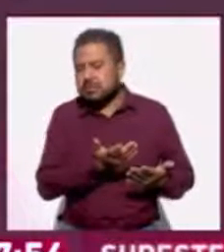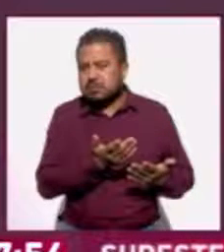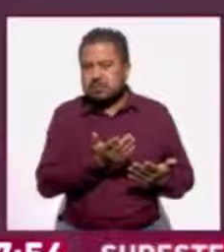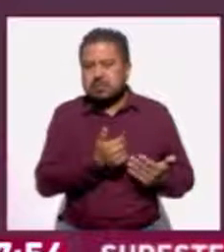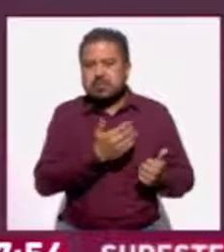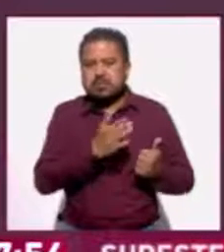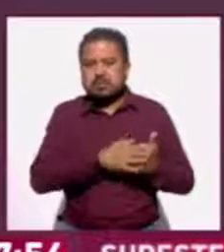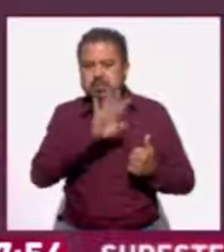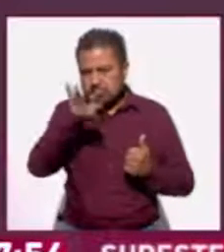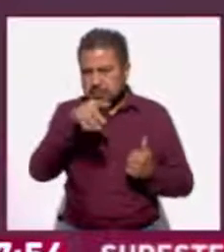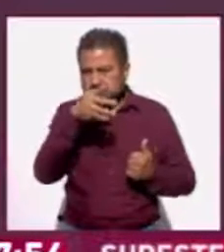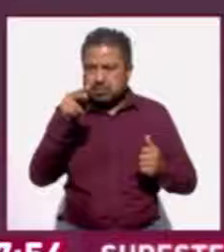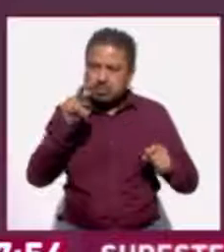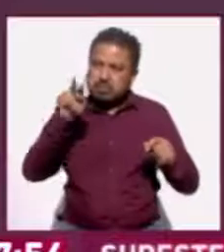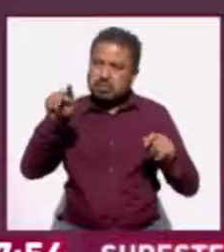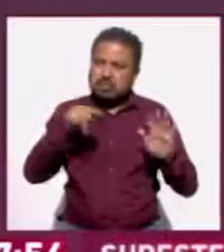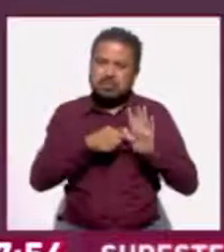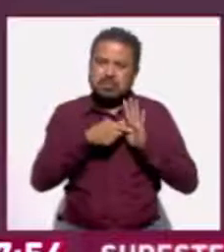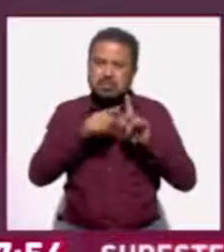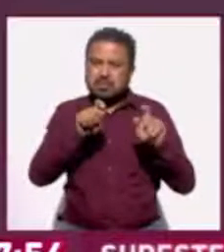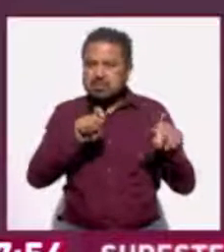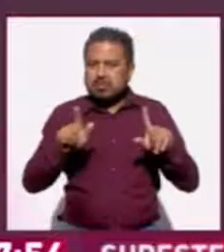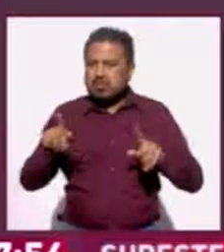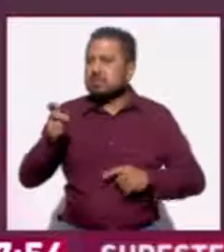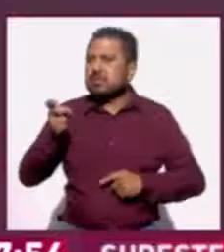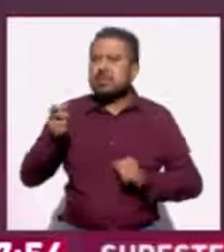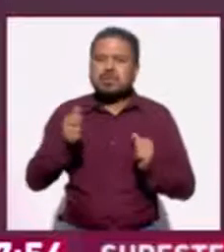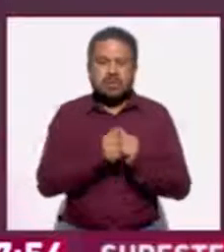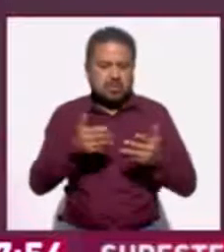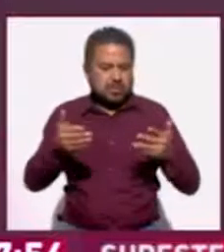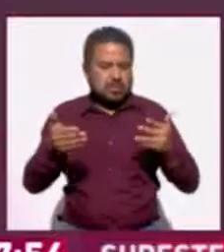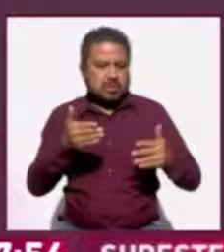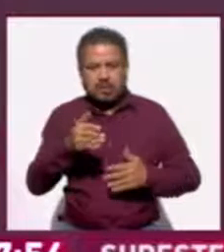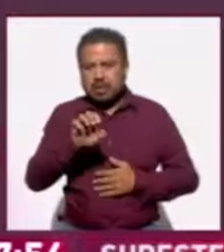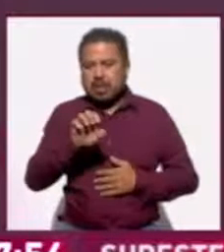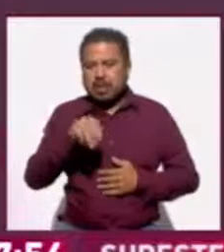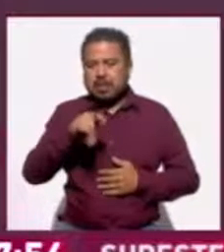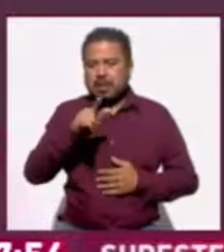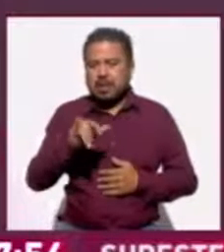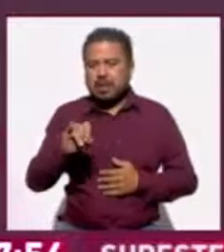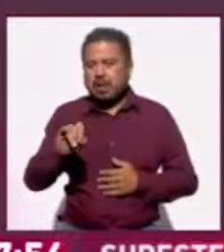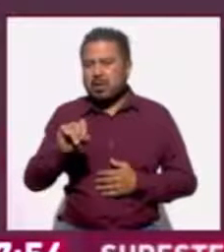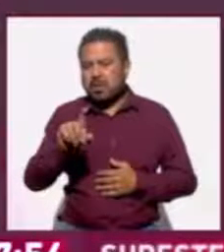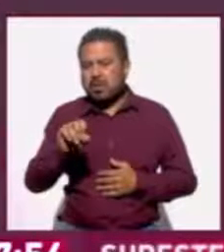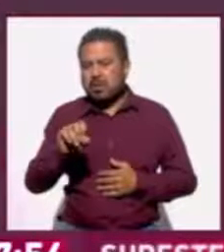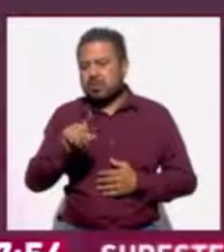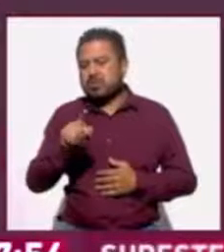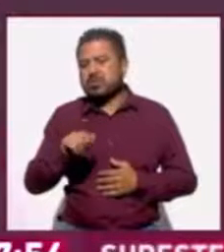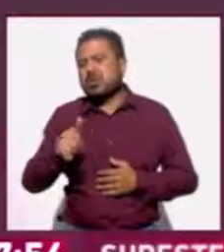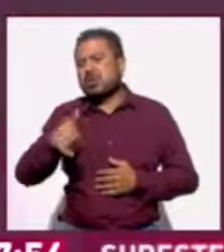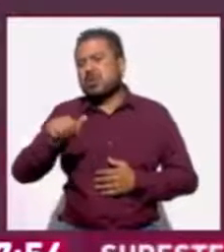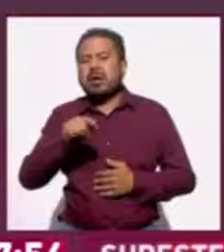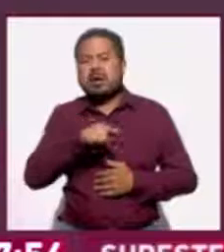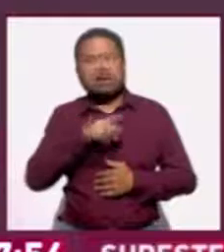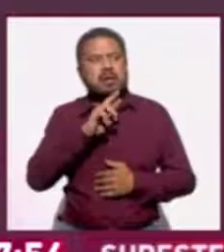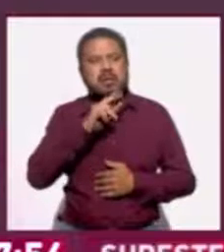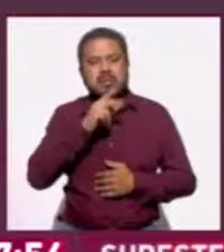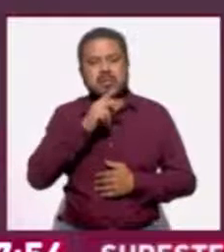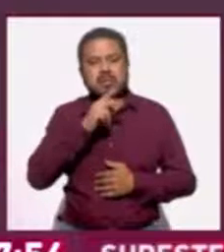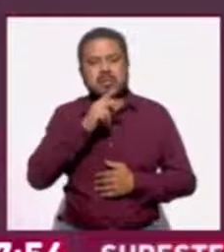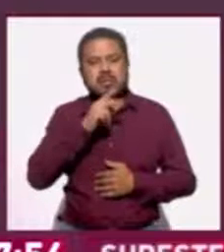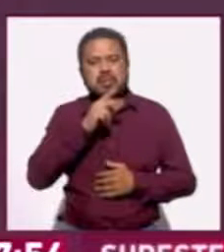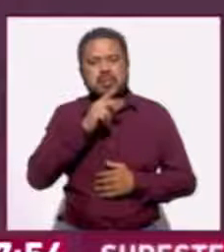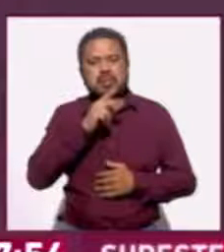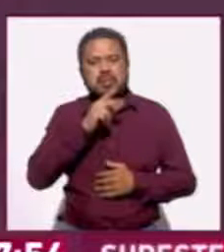Y en el siguiente gráfico te muestro un comparativo con Emilio Lozoya y el general Cienfuegos, donde prefieren que sea